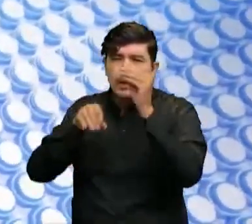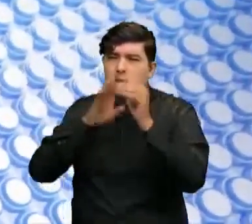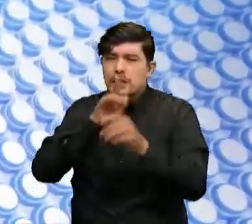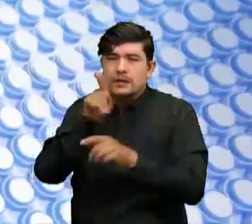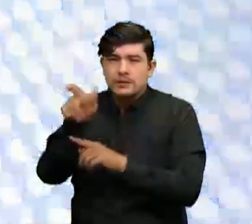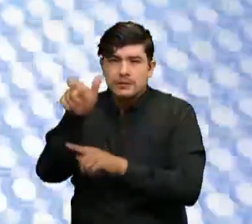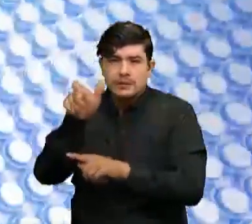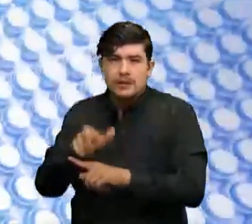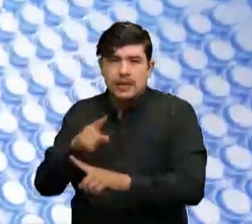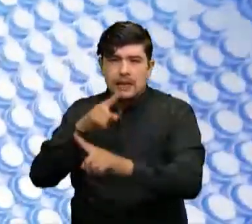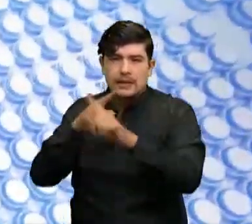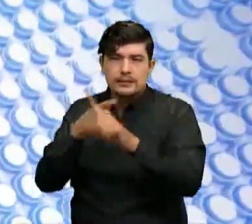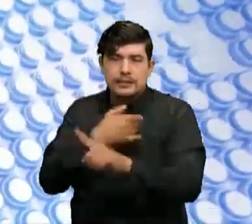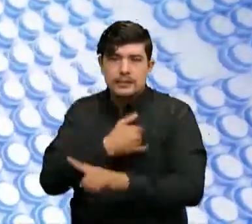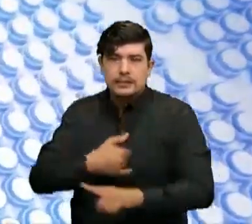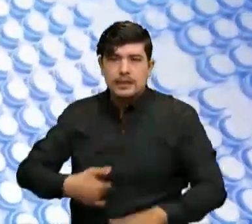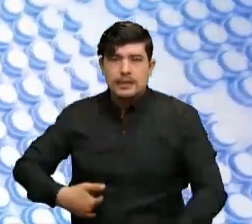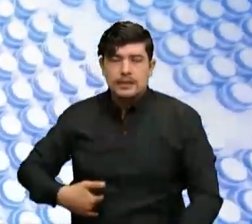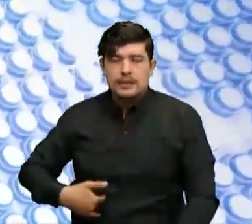de la primera línea.